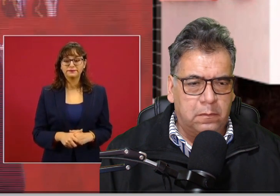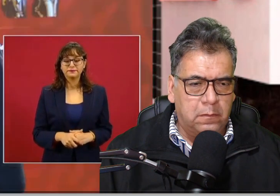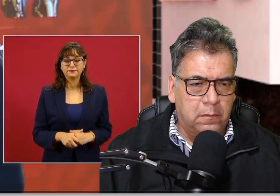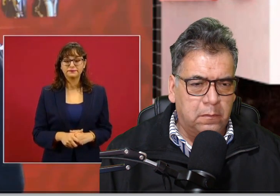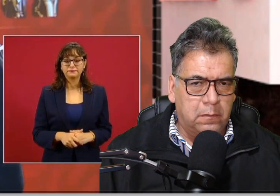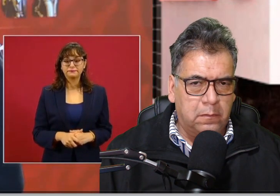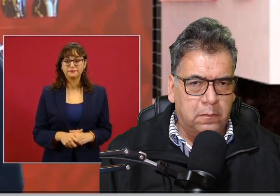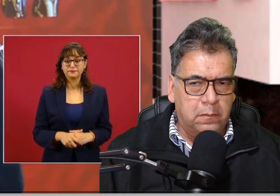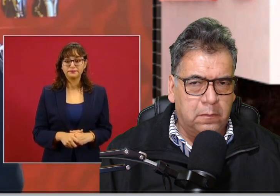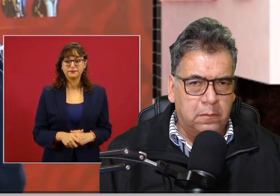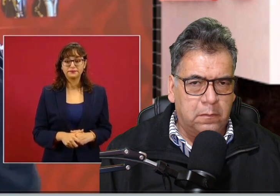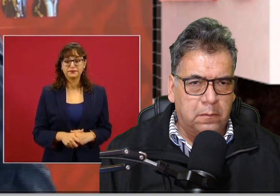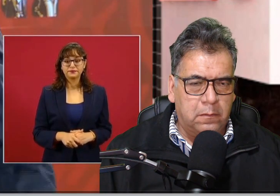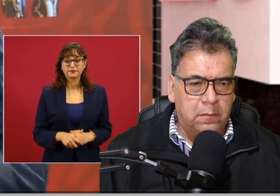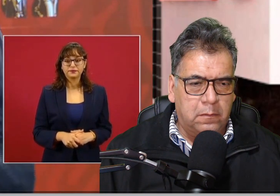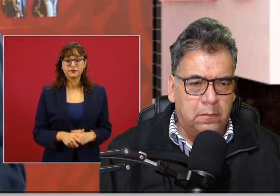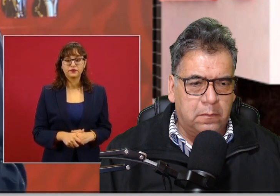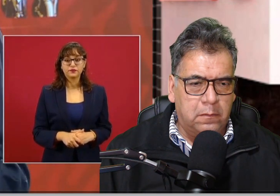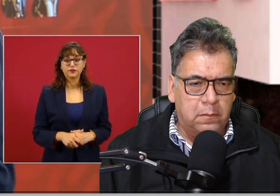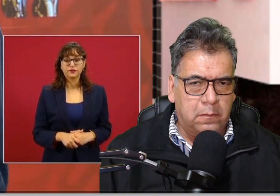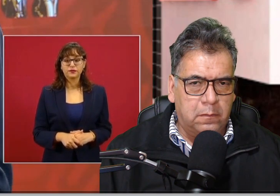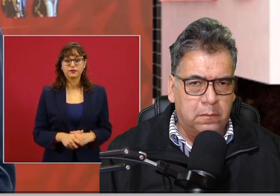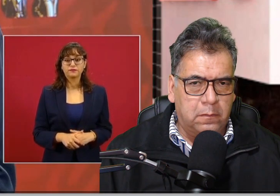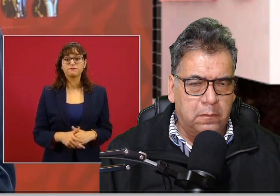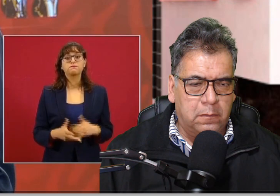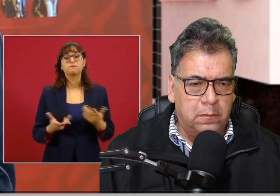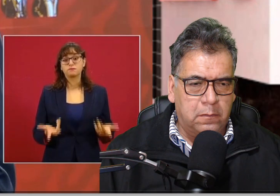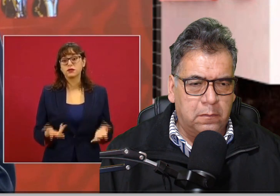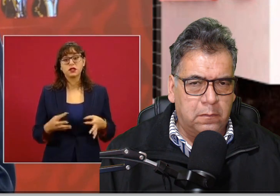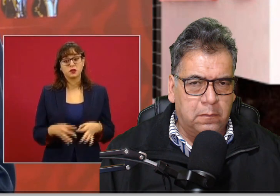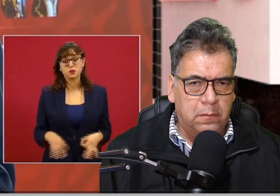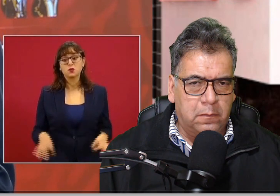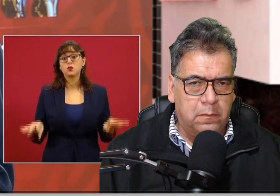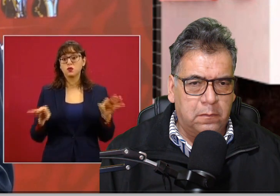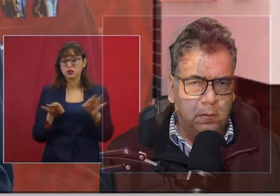la entrega a el señor Ancira,